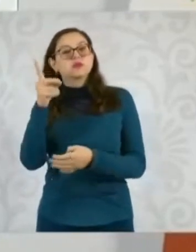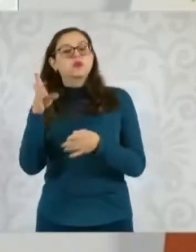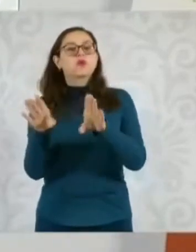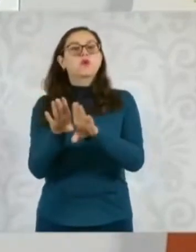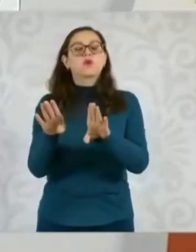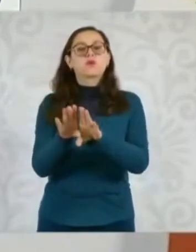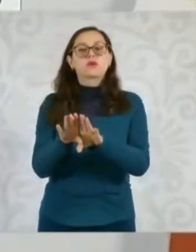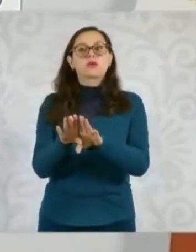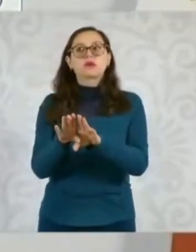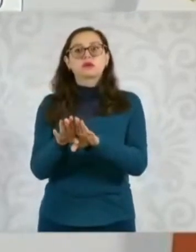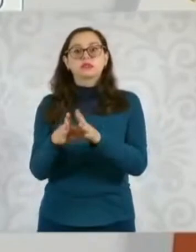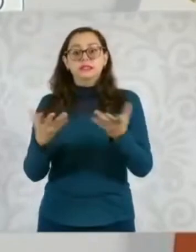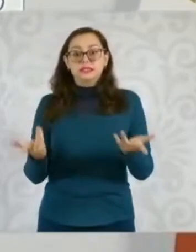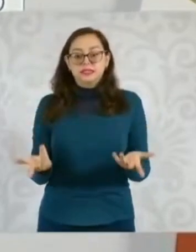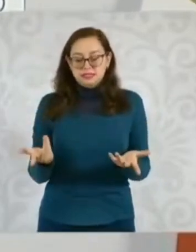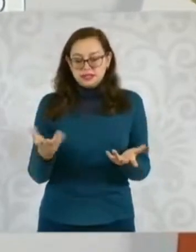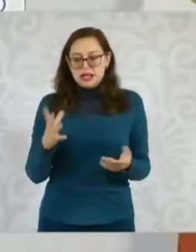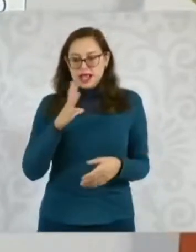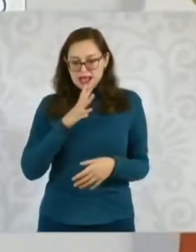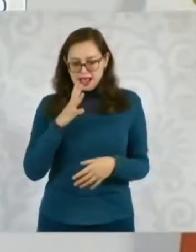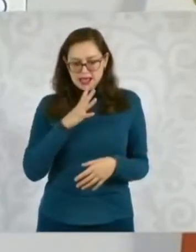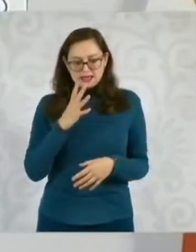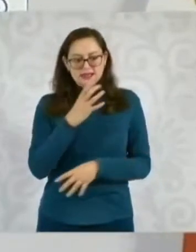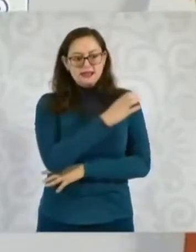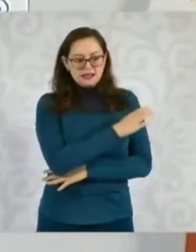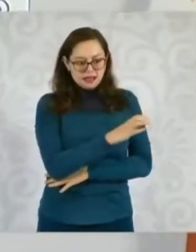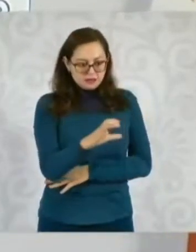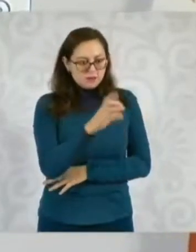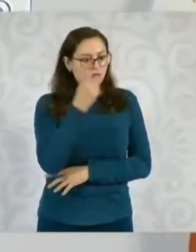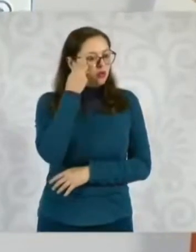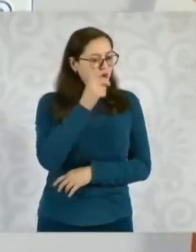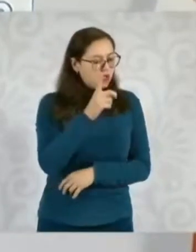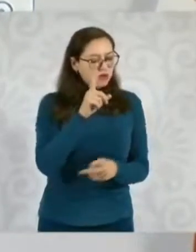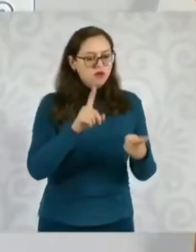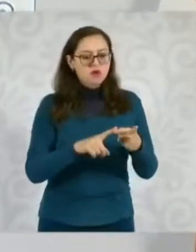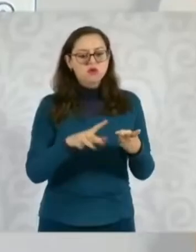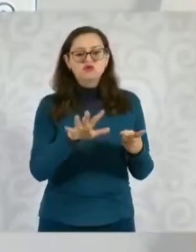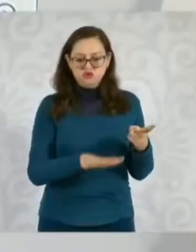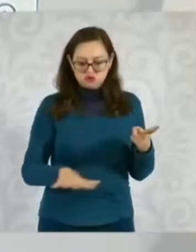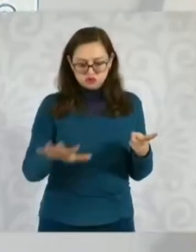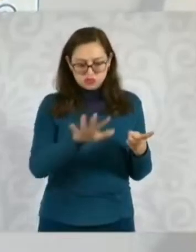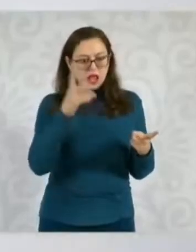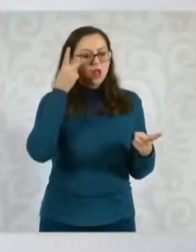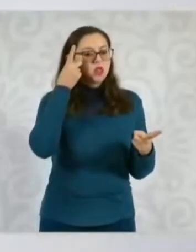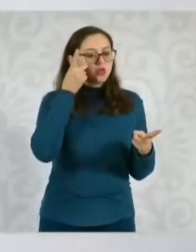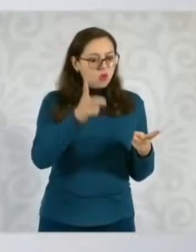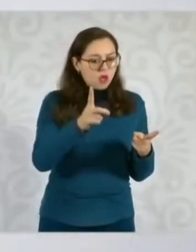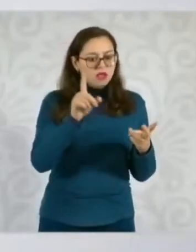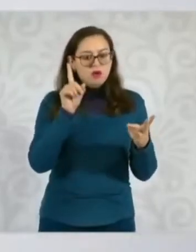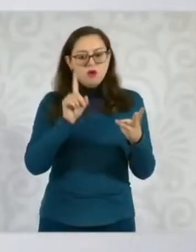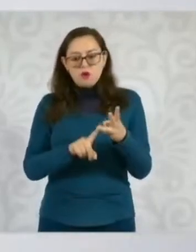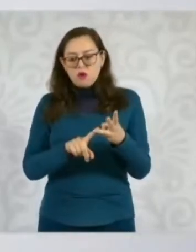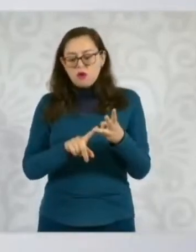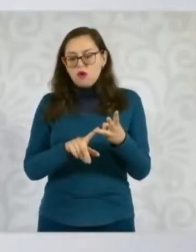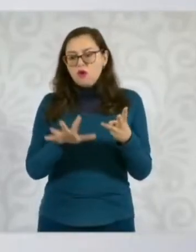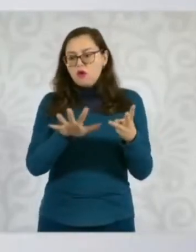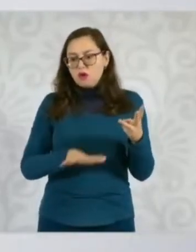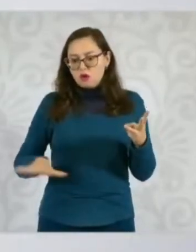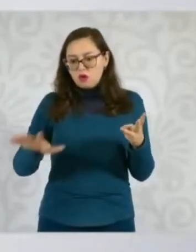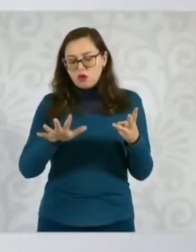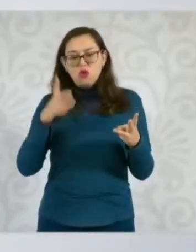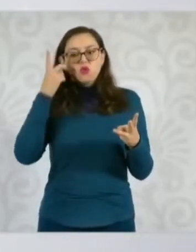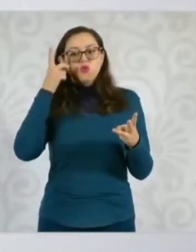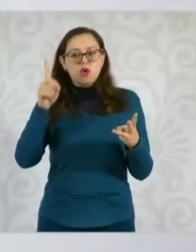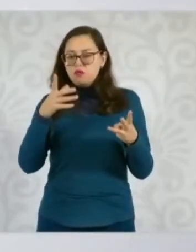propiedad agraria, social, la propiedad pública y la propiedad